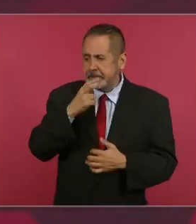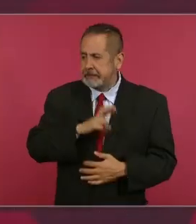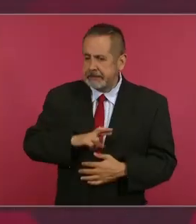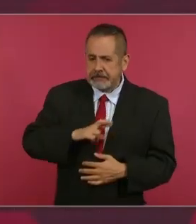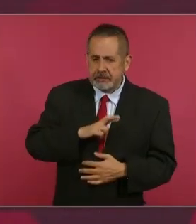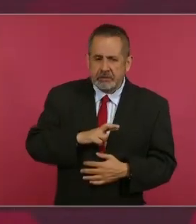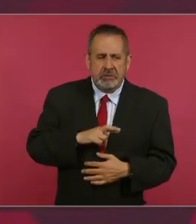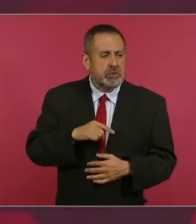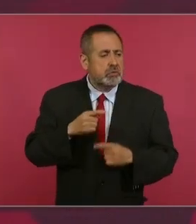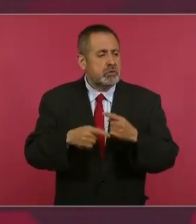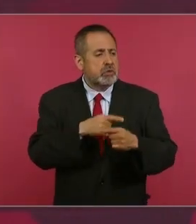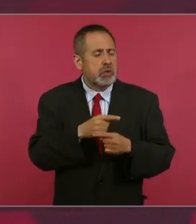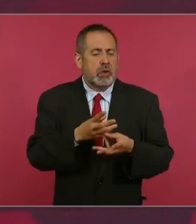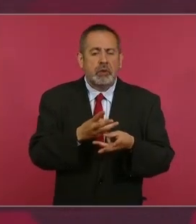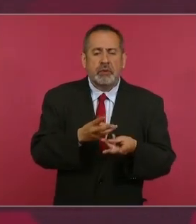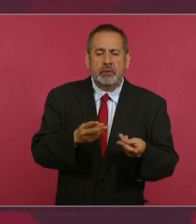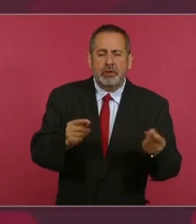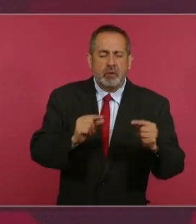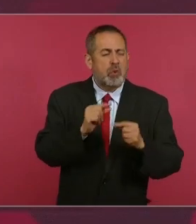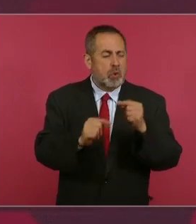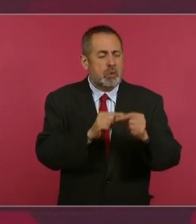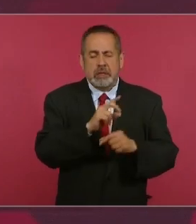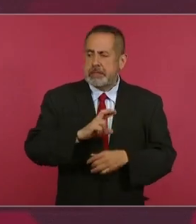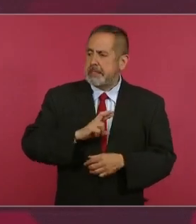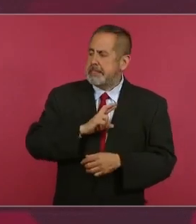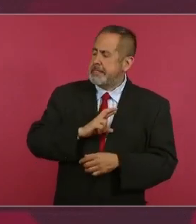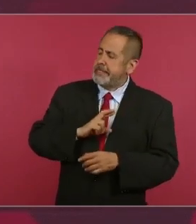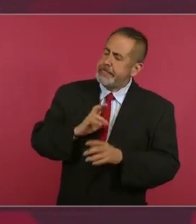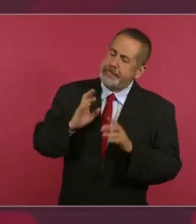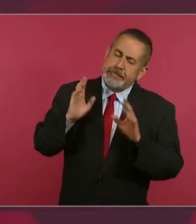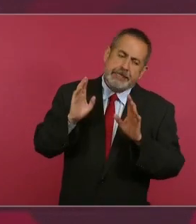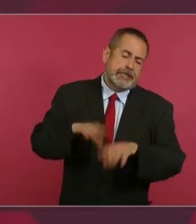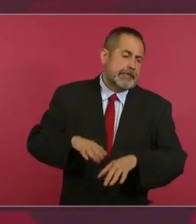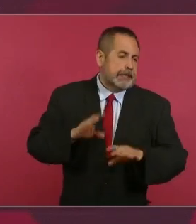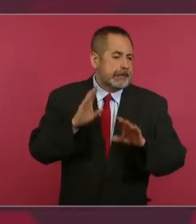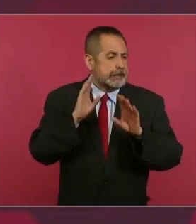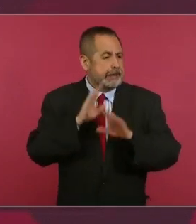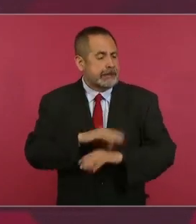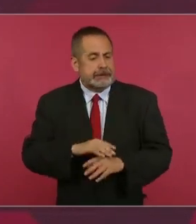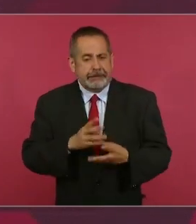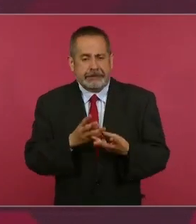ya se les va a ir quitando poco a poco, porque